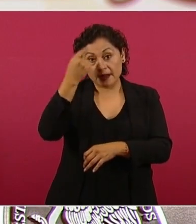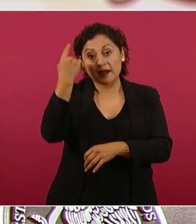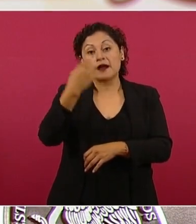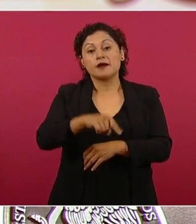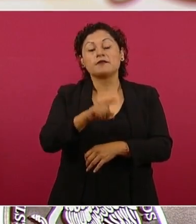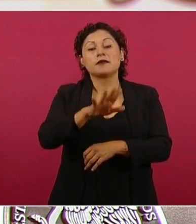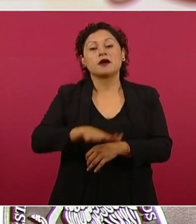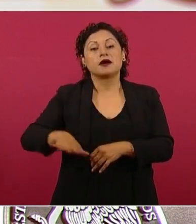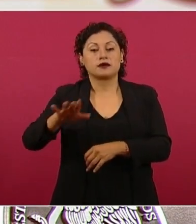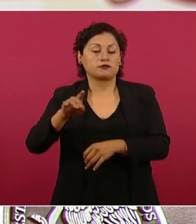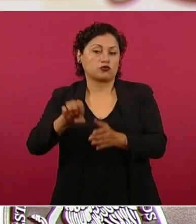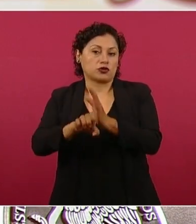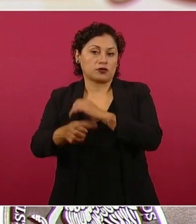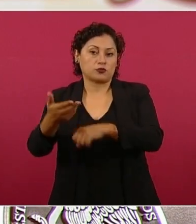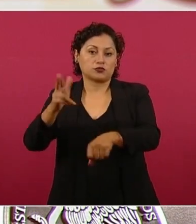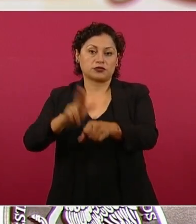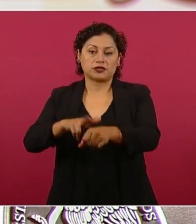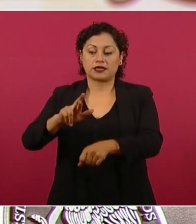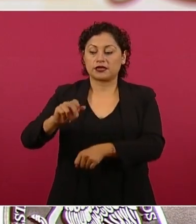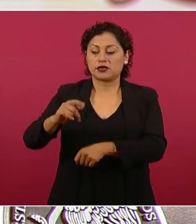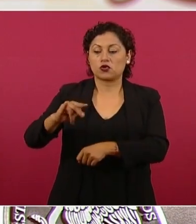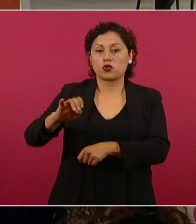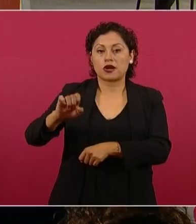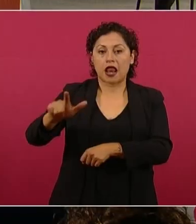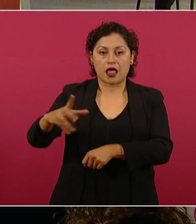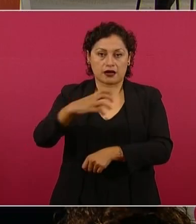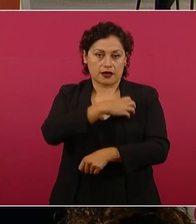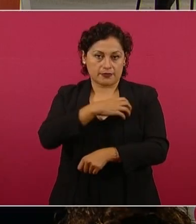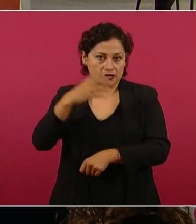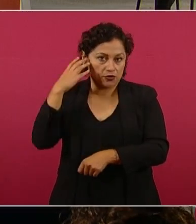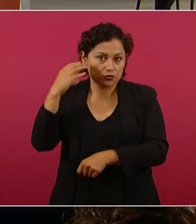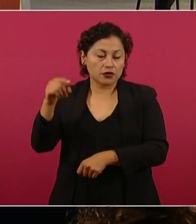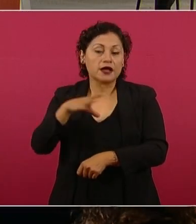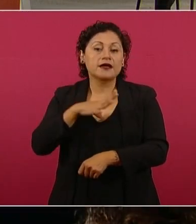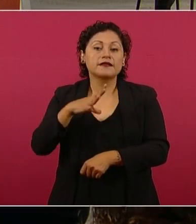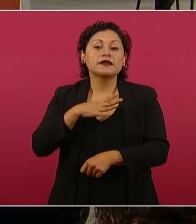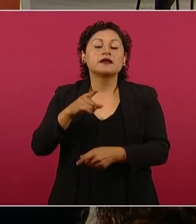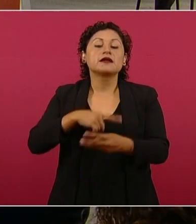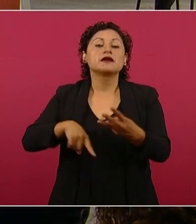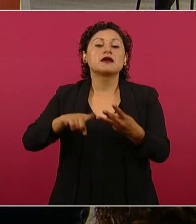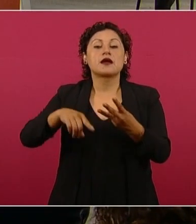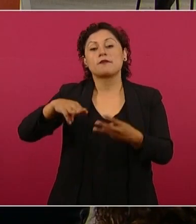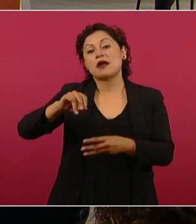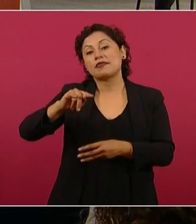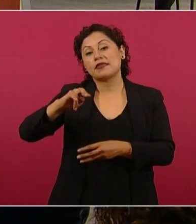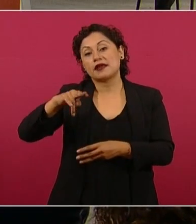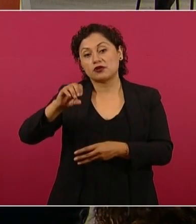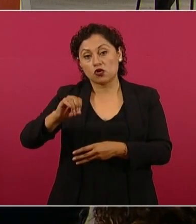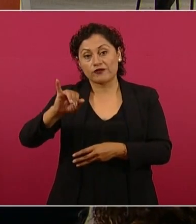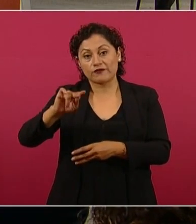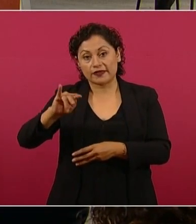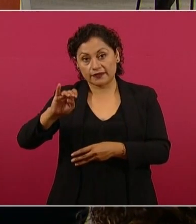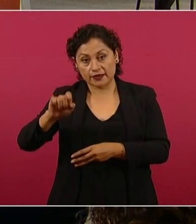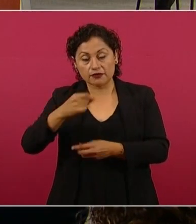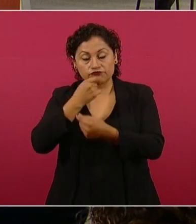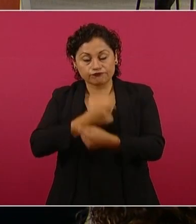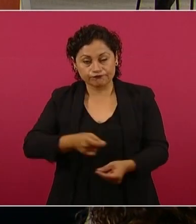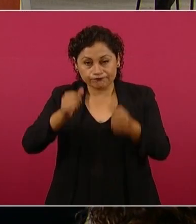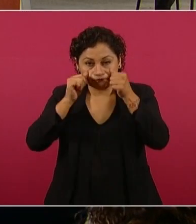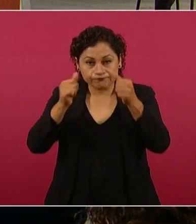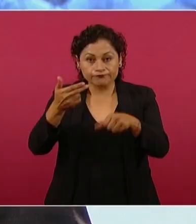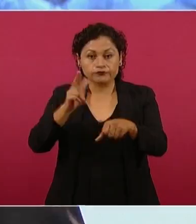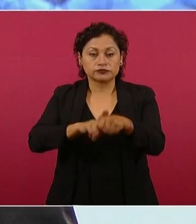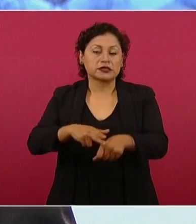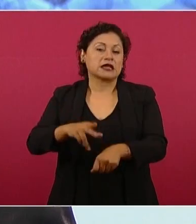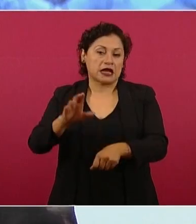el regional universitario que está en la capital, en el materno infantil que también está en la capital de Colima, y en el hospital de Manzanillo. Y en tercer